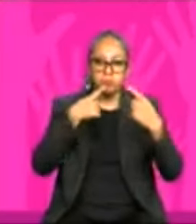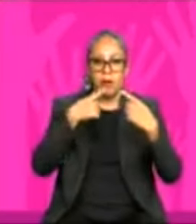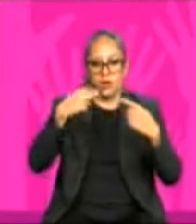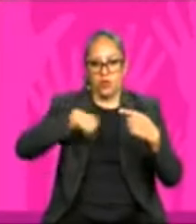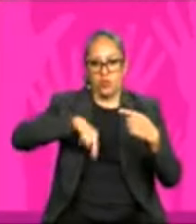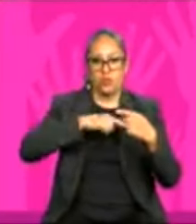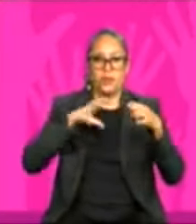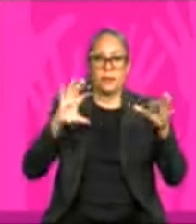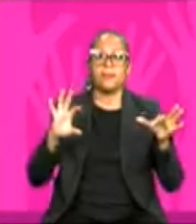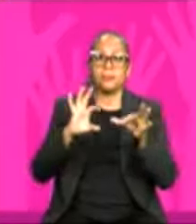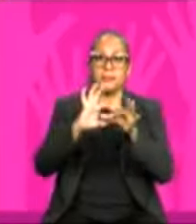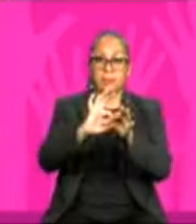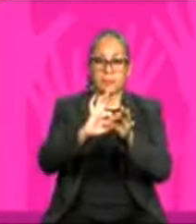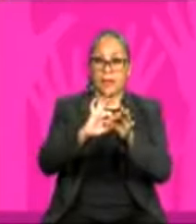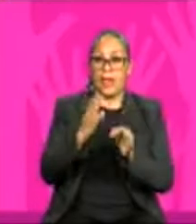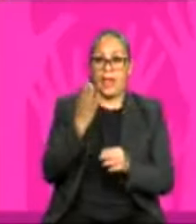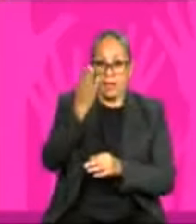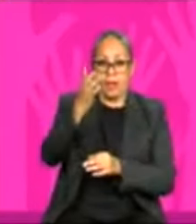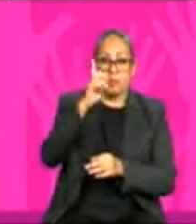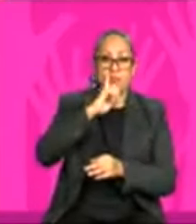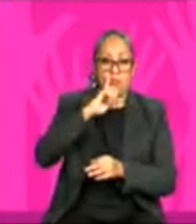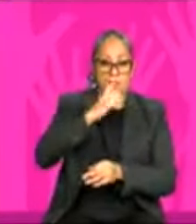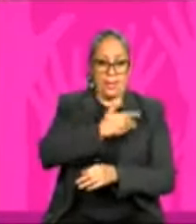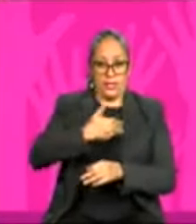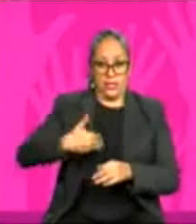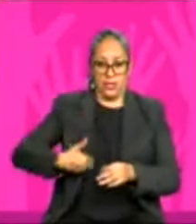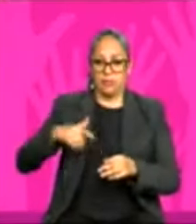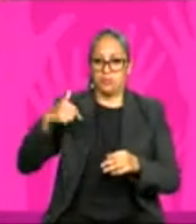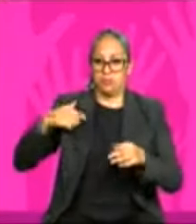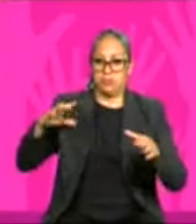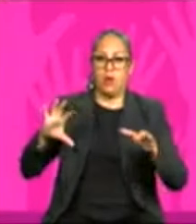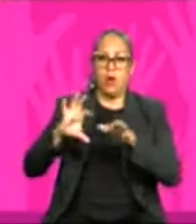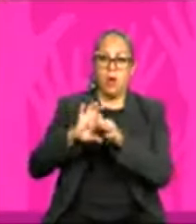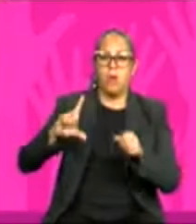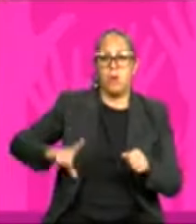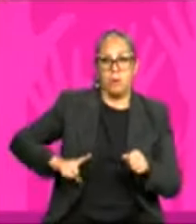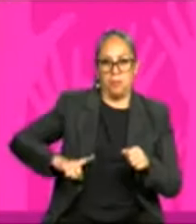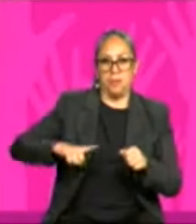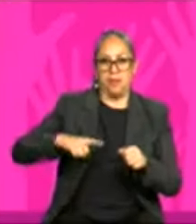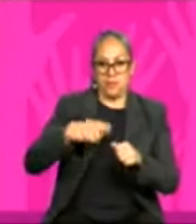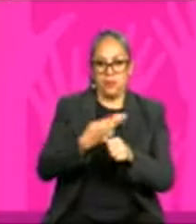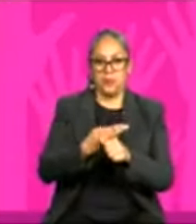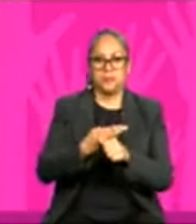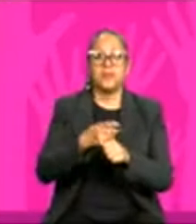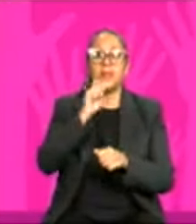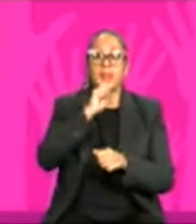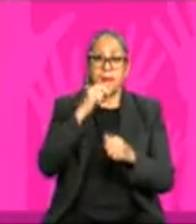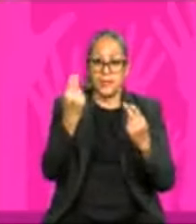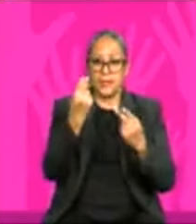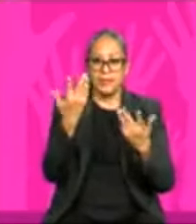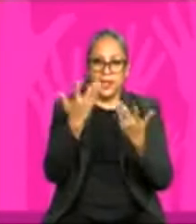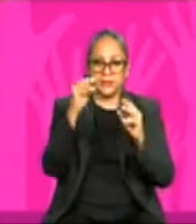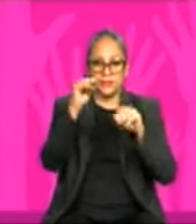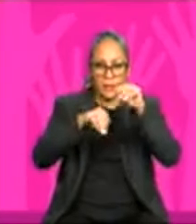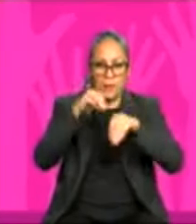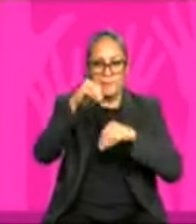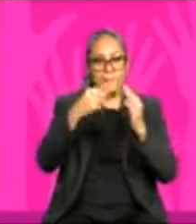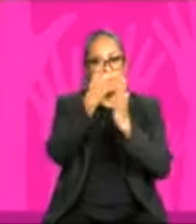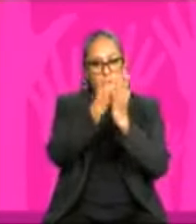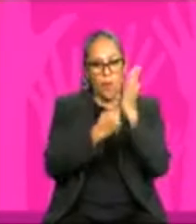alineados, ella como presidenta y yo como gobernadora. Trabajaremos en un programa progresivo para